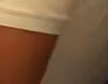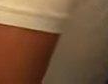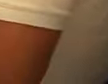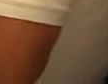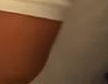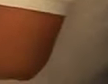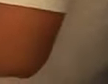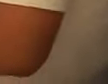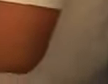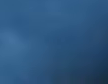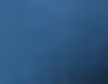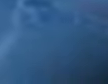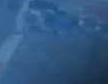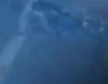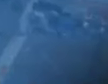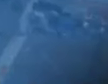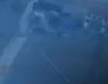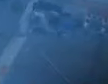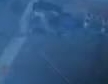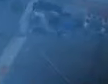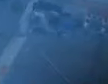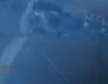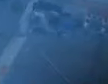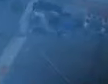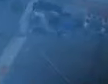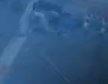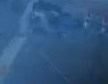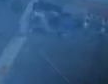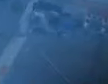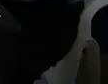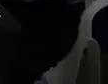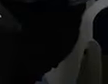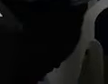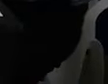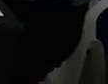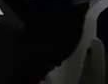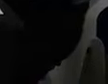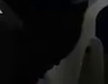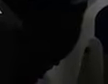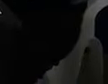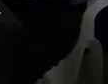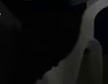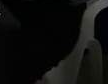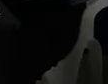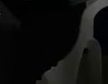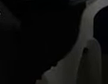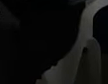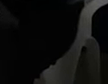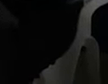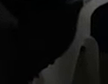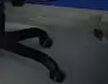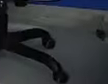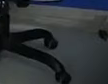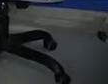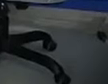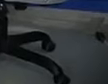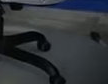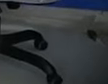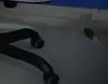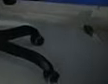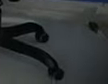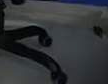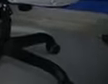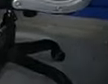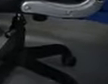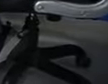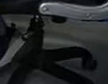2021. Proceso de autorizaciones. Para salvar la vida, garantizar atención especializada a nuestros afiliados, se presentó